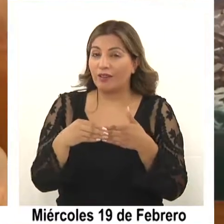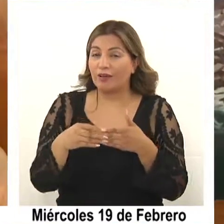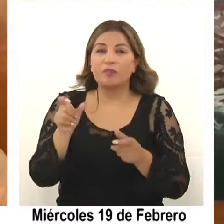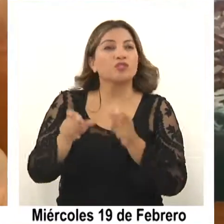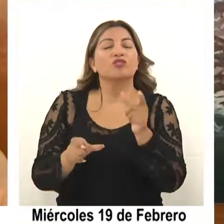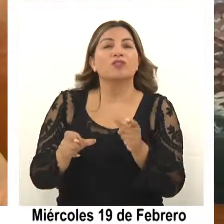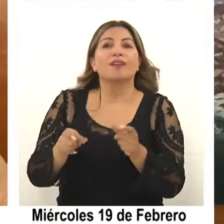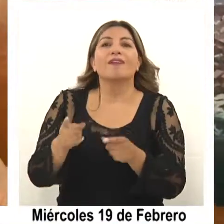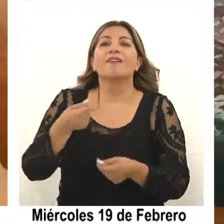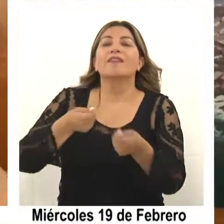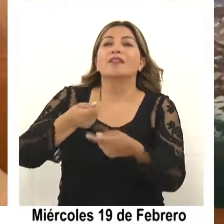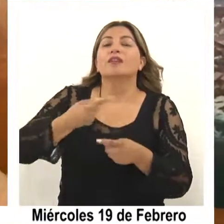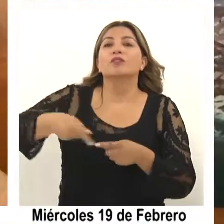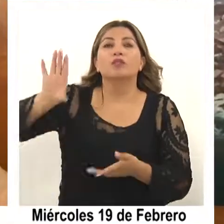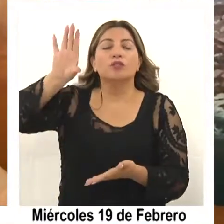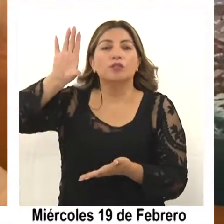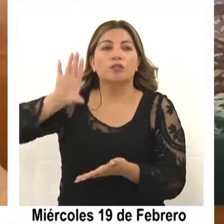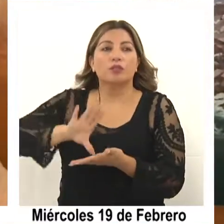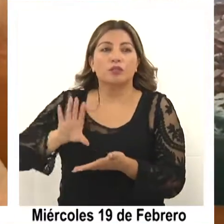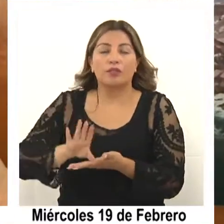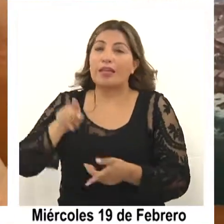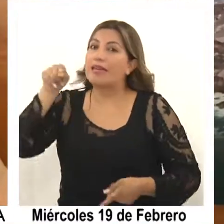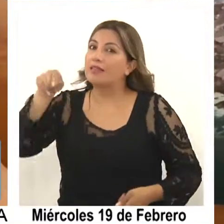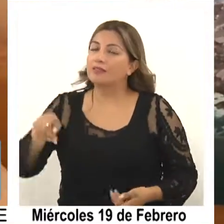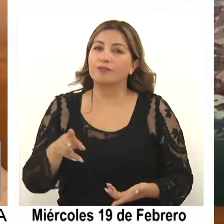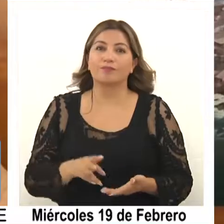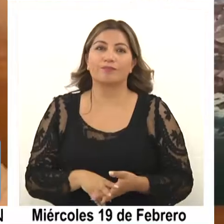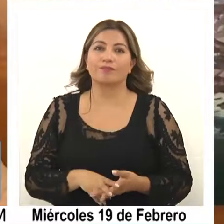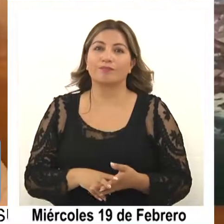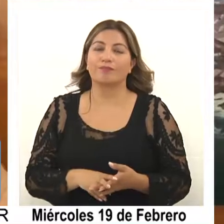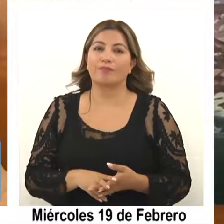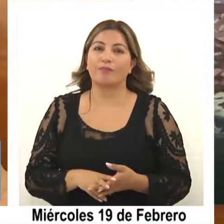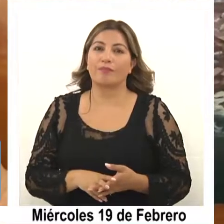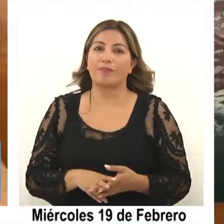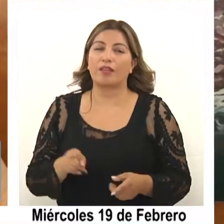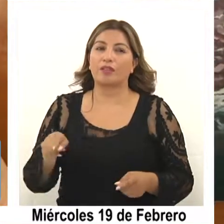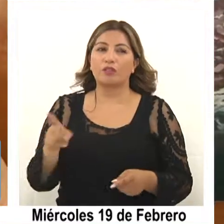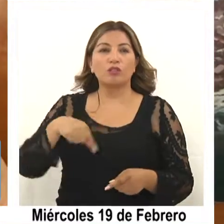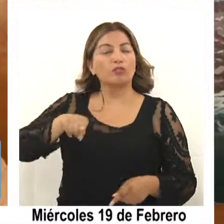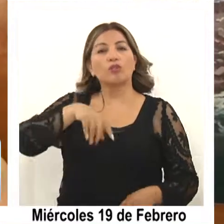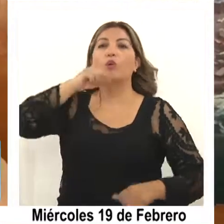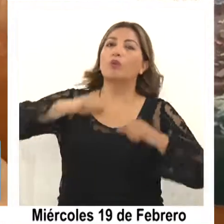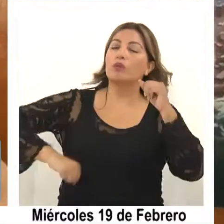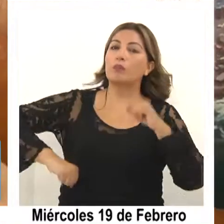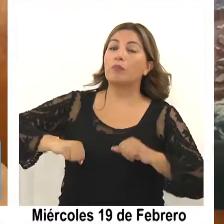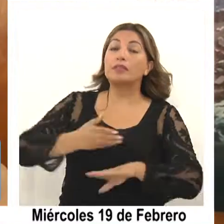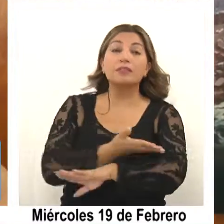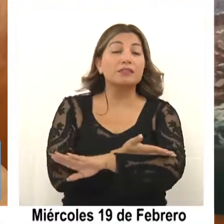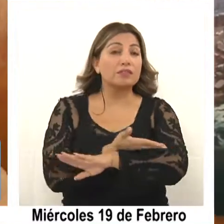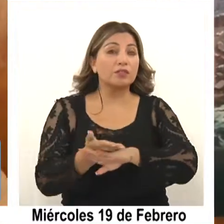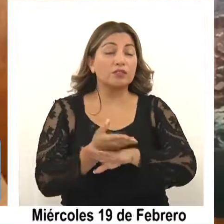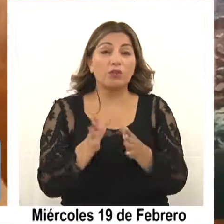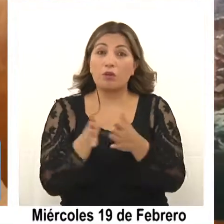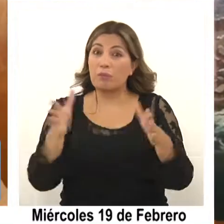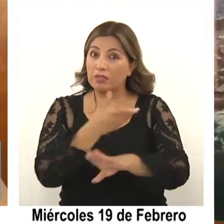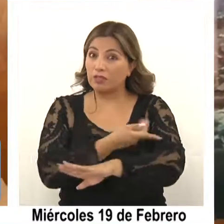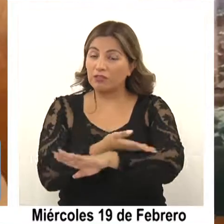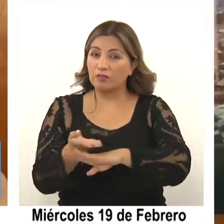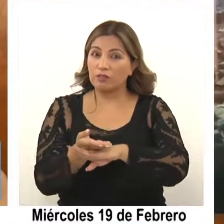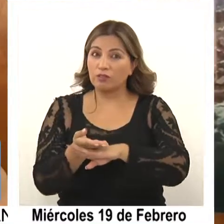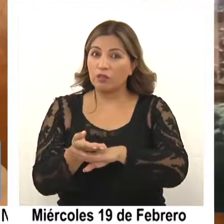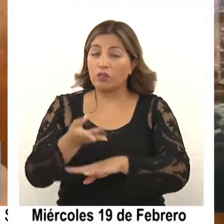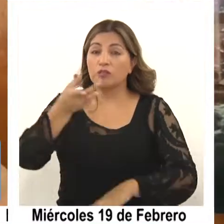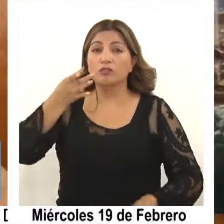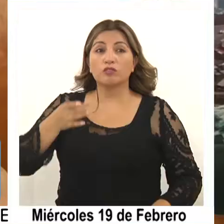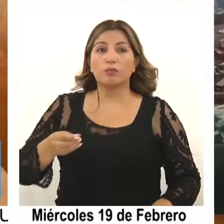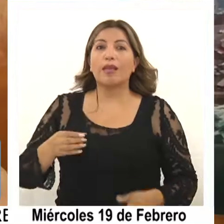importadores ellos están pagando la cuenta alta nosotros somos una empresa que presta servicios y gran parte de los servicios que nosotros prestamos